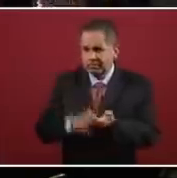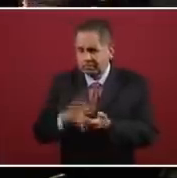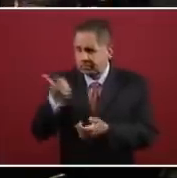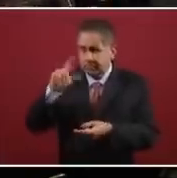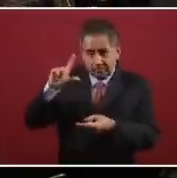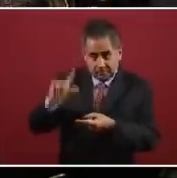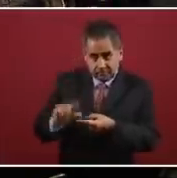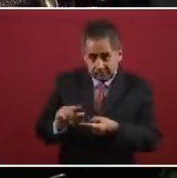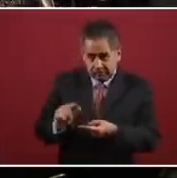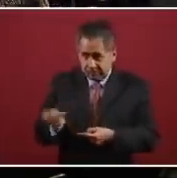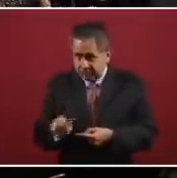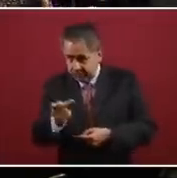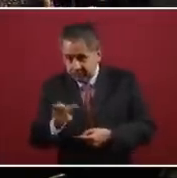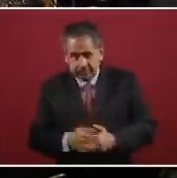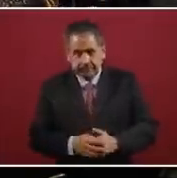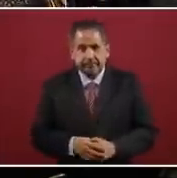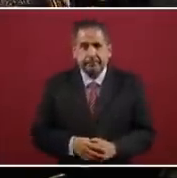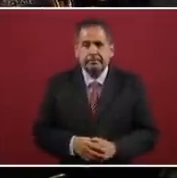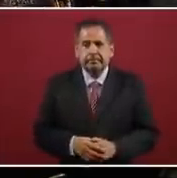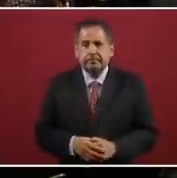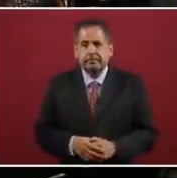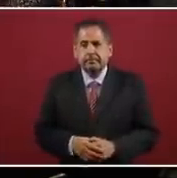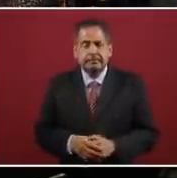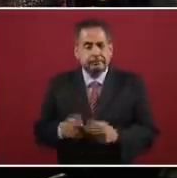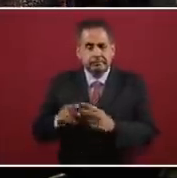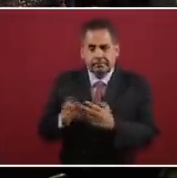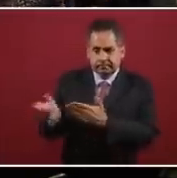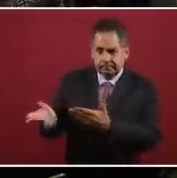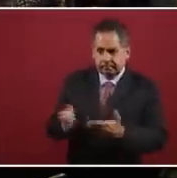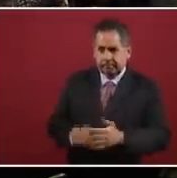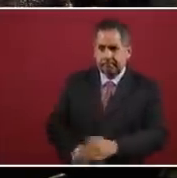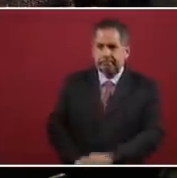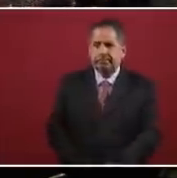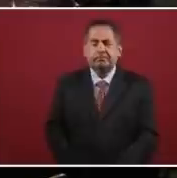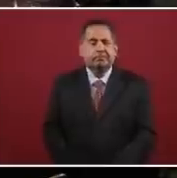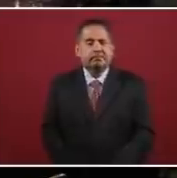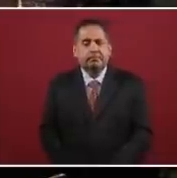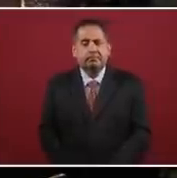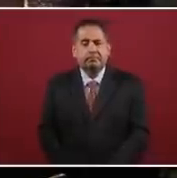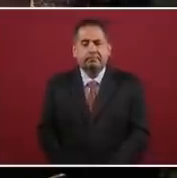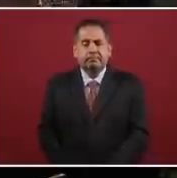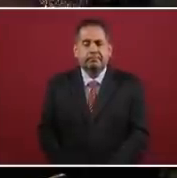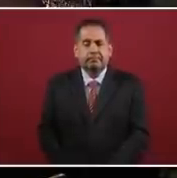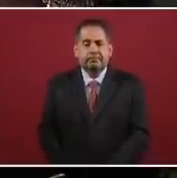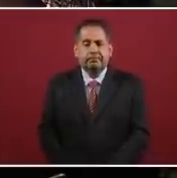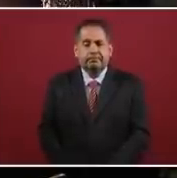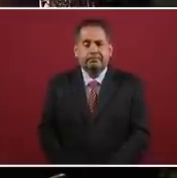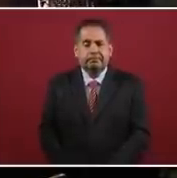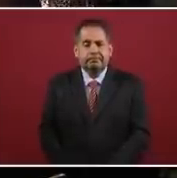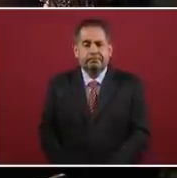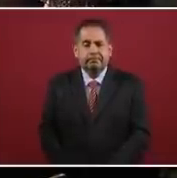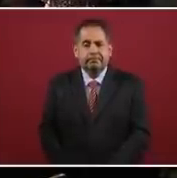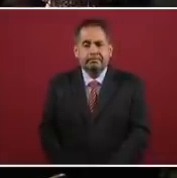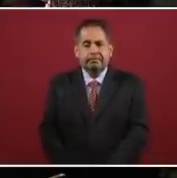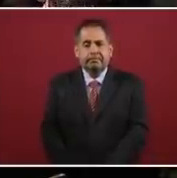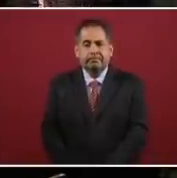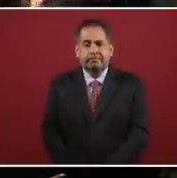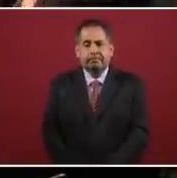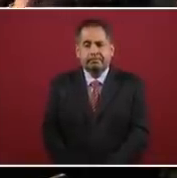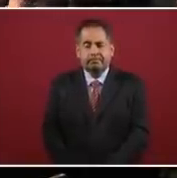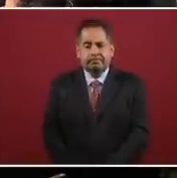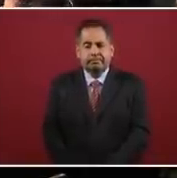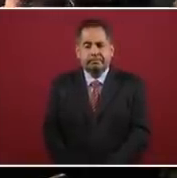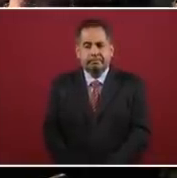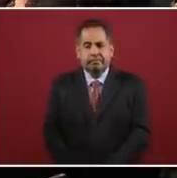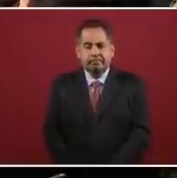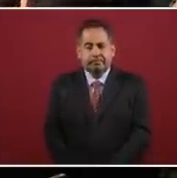hacer. Bueno, las dos, ¿no? Lo de capacitación en aranceles. Muchas gracias.